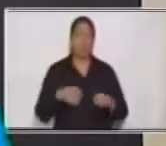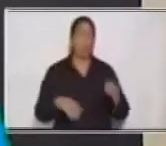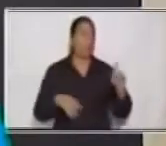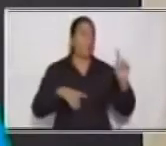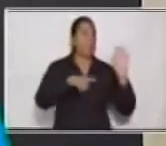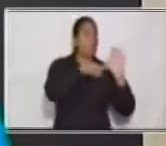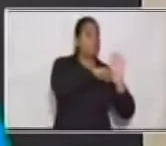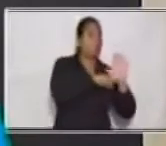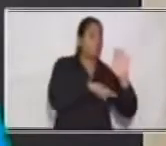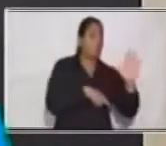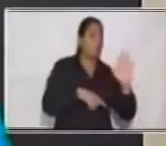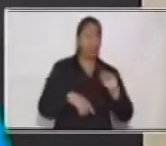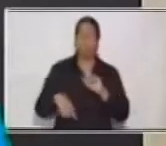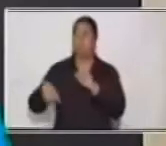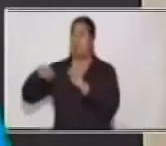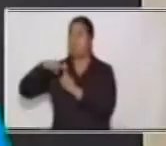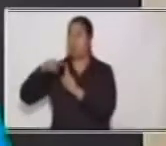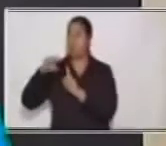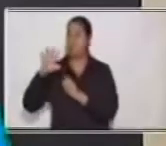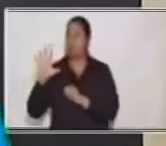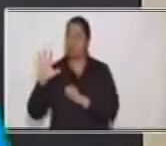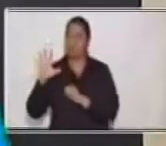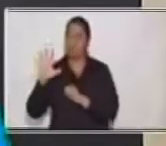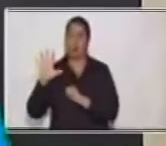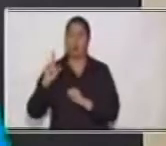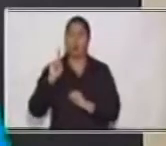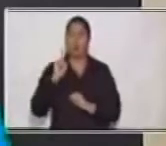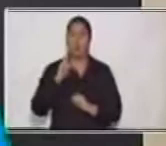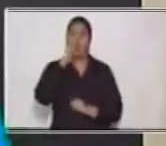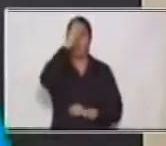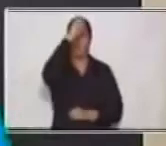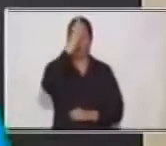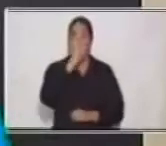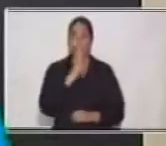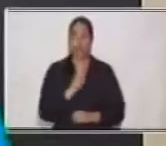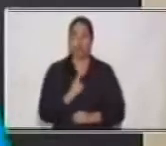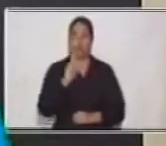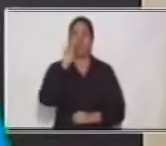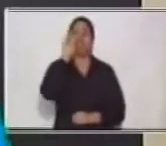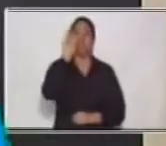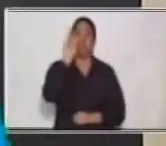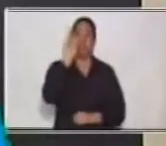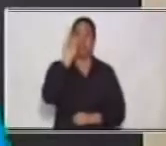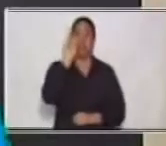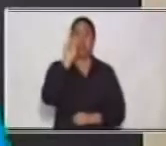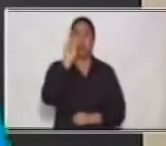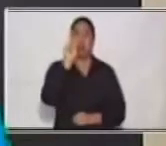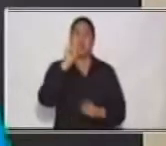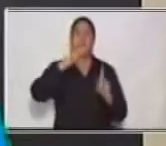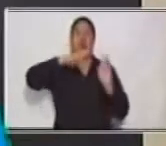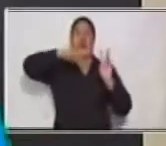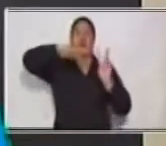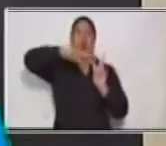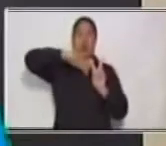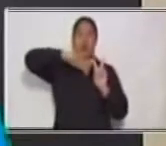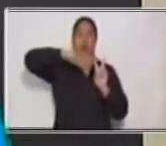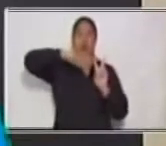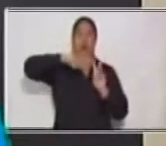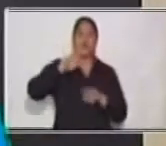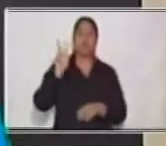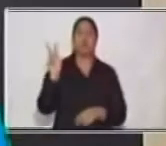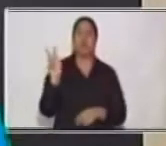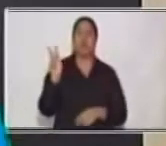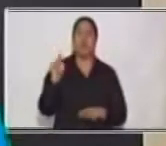5. Y en el eje Y nos queda la raíz de B. Menos 3 y